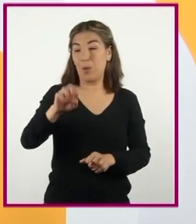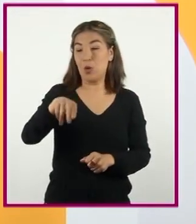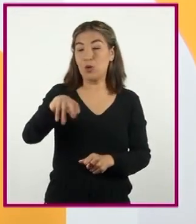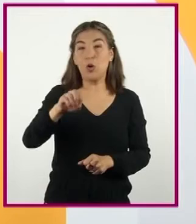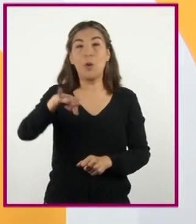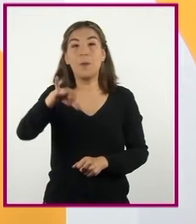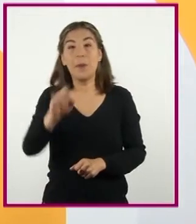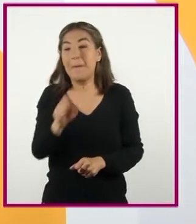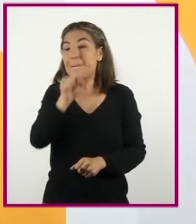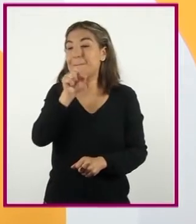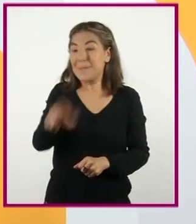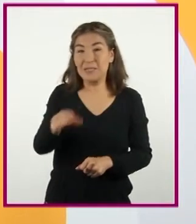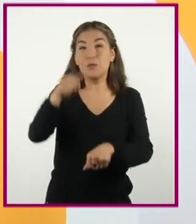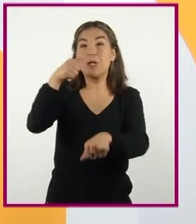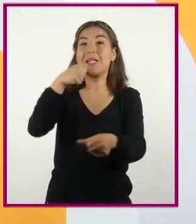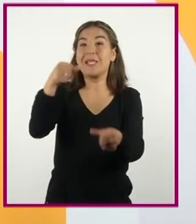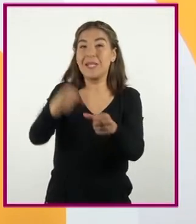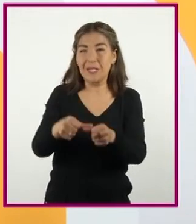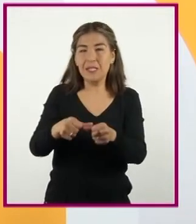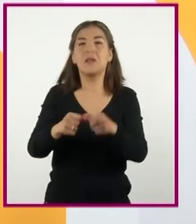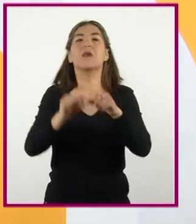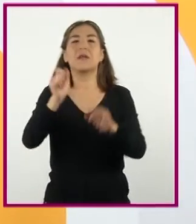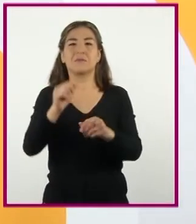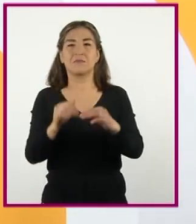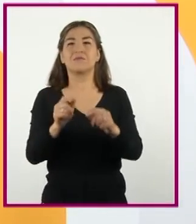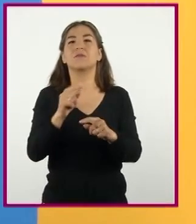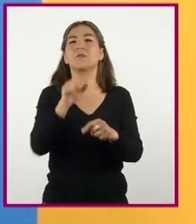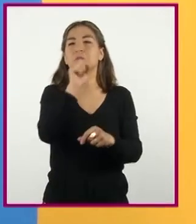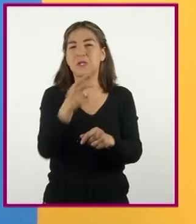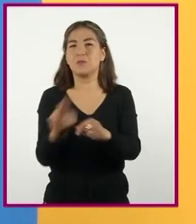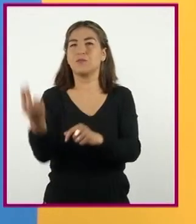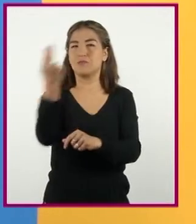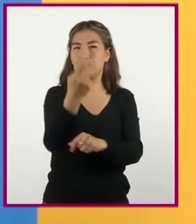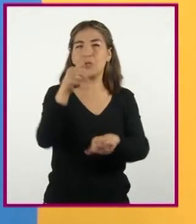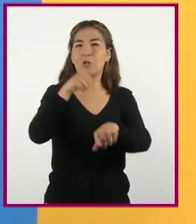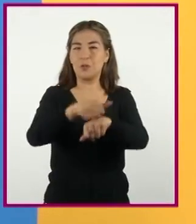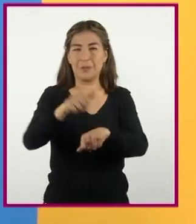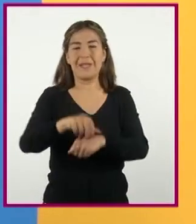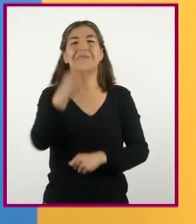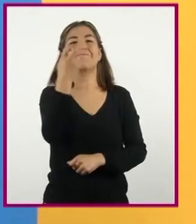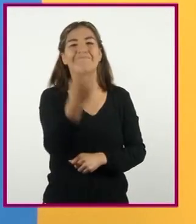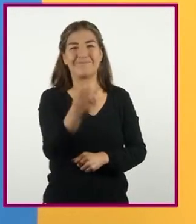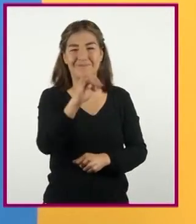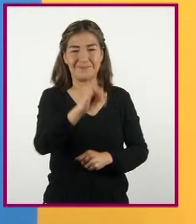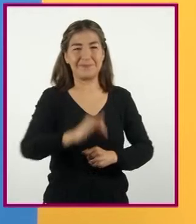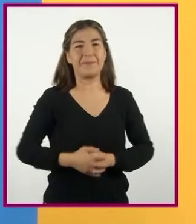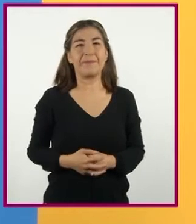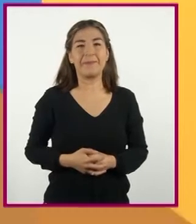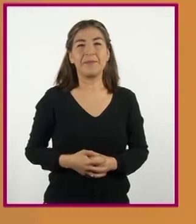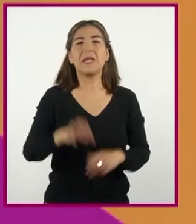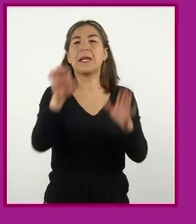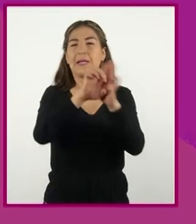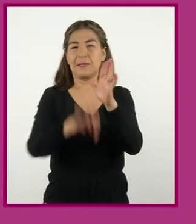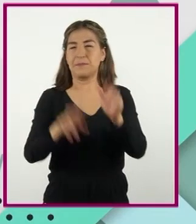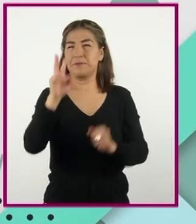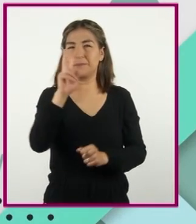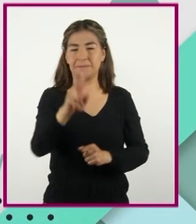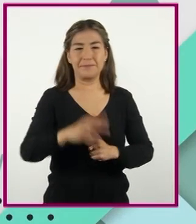la misma literal elevada al mismo exponente. Excelente, Leslie. Algunos ejemplos son los